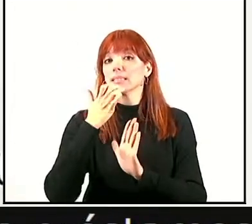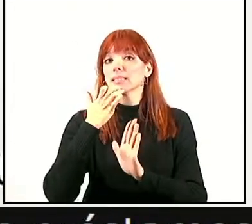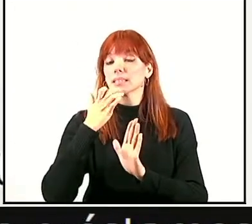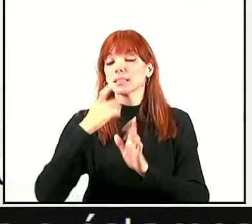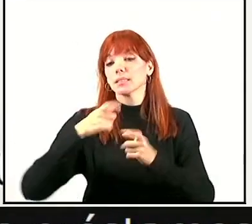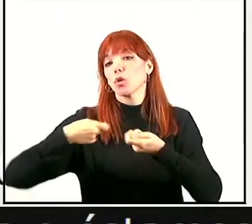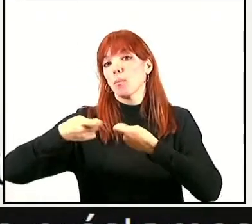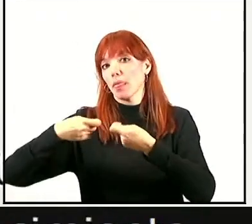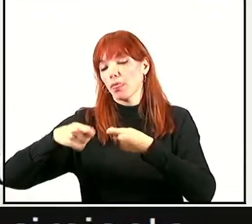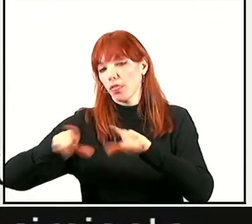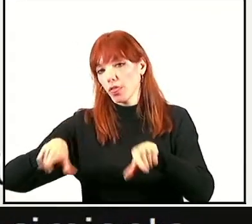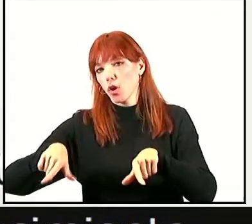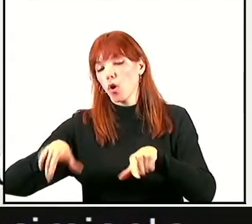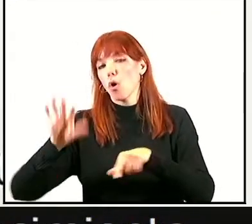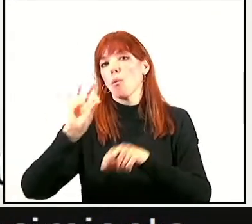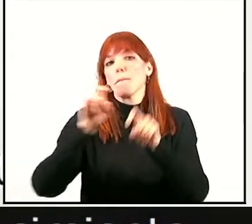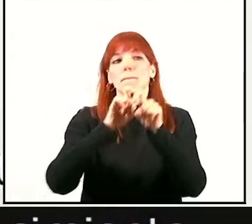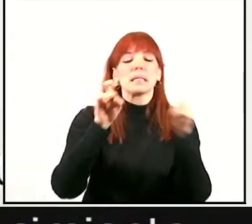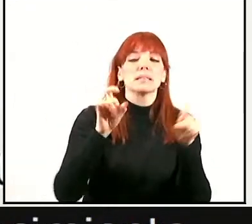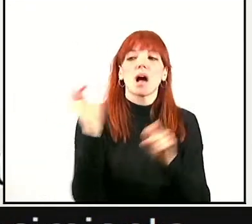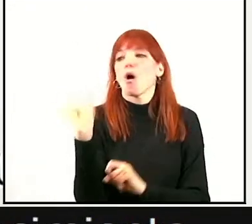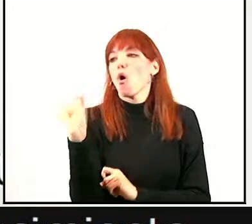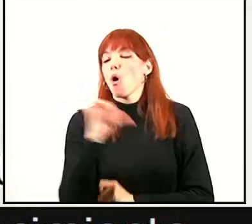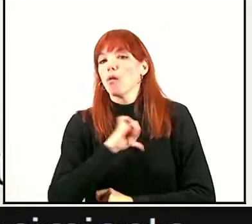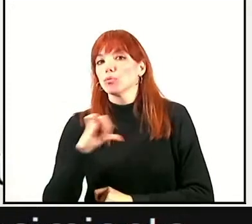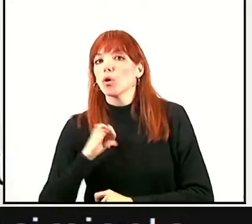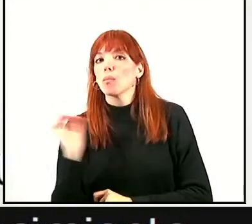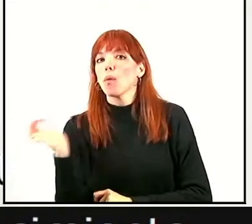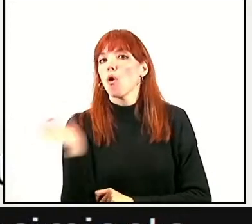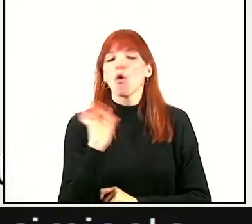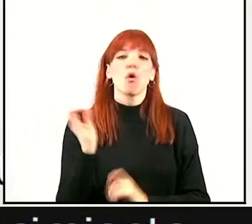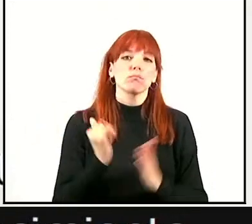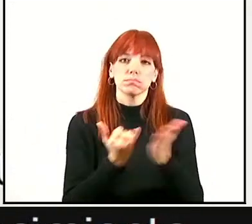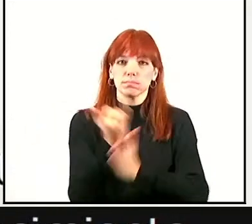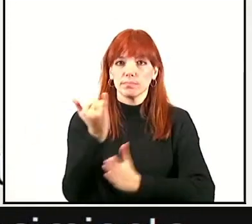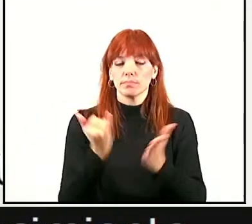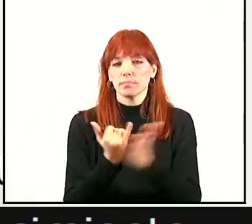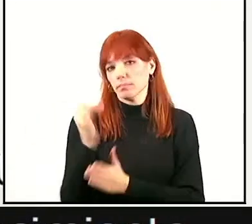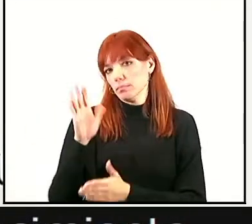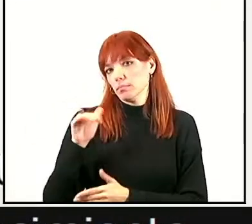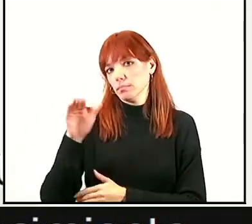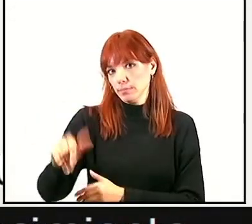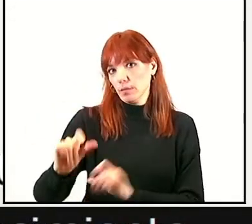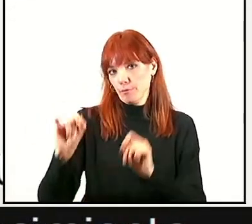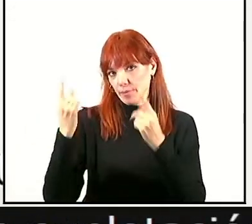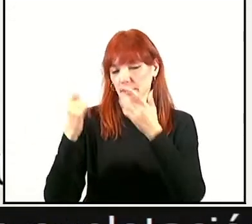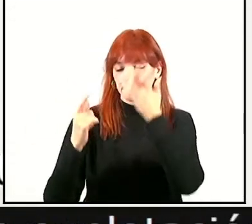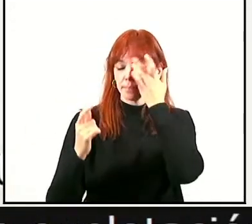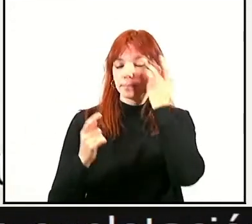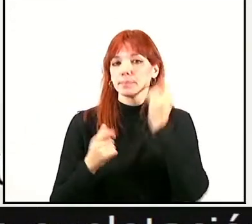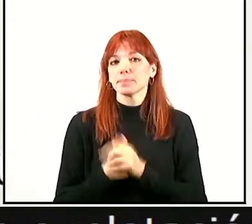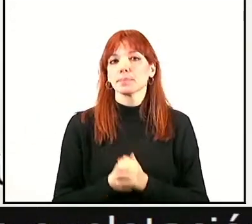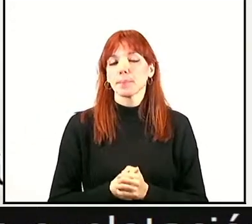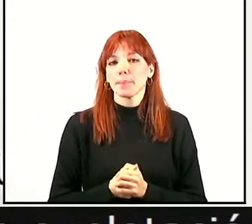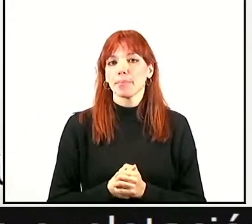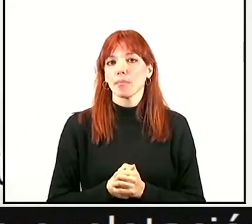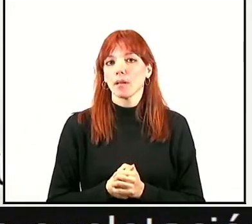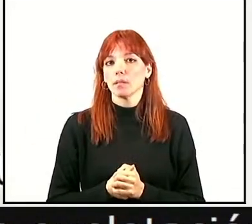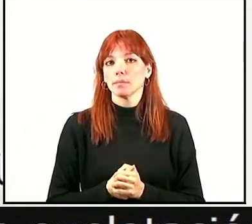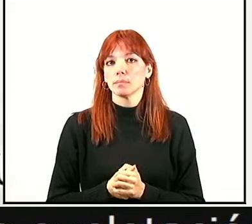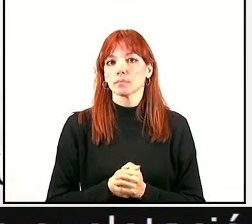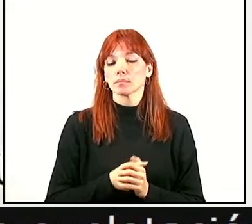mercantil, ya sea una pyme, un autónomo o explotación agrícola y ganadera. Habrá